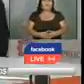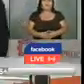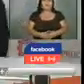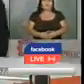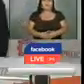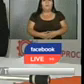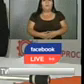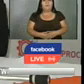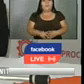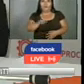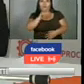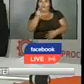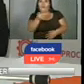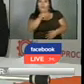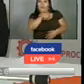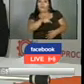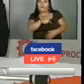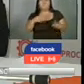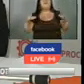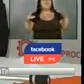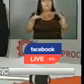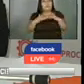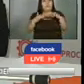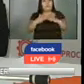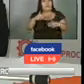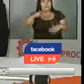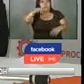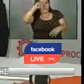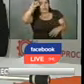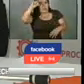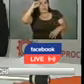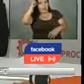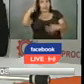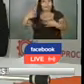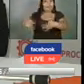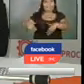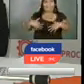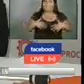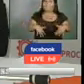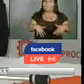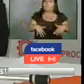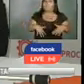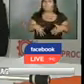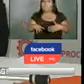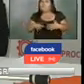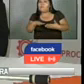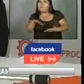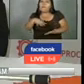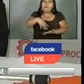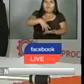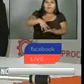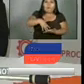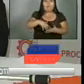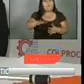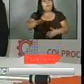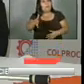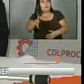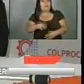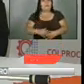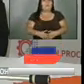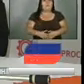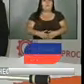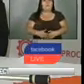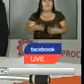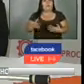Pero no es solo eso, también internamente la actividad económica está debilitada en este país. O sea,